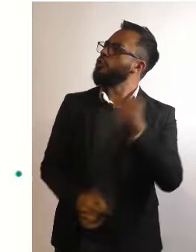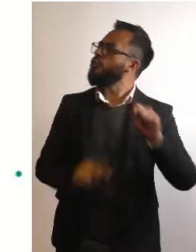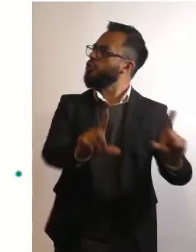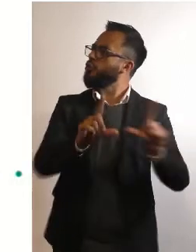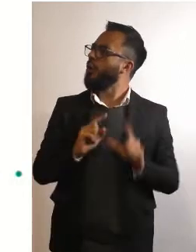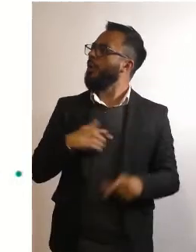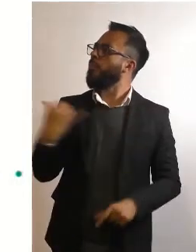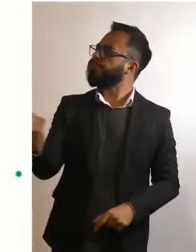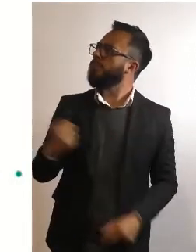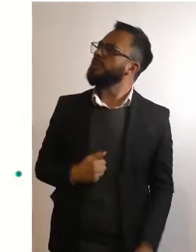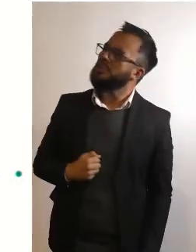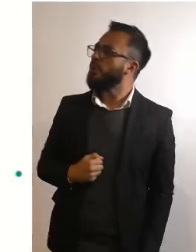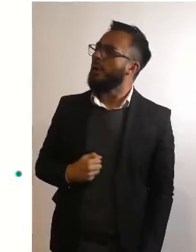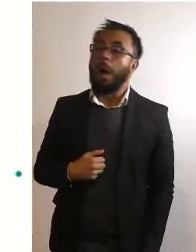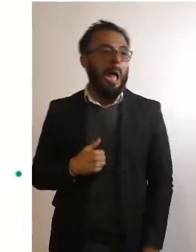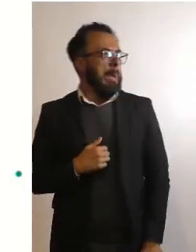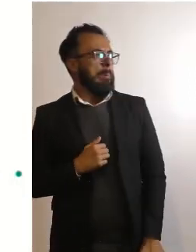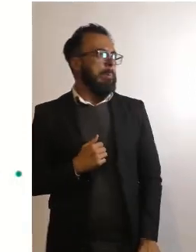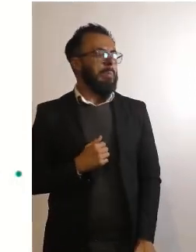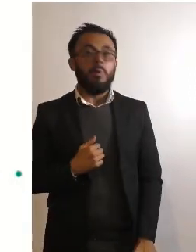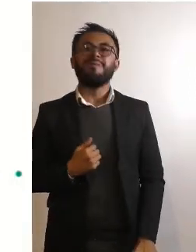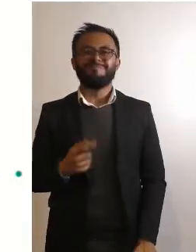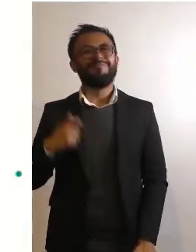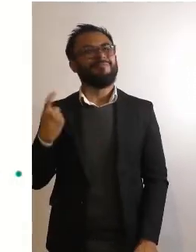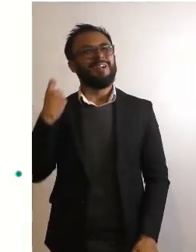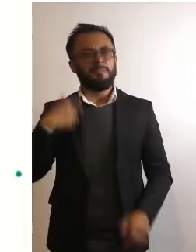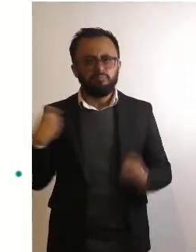posibilidad y es importante que nosotros